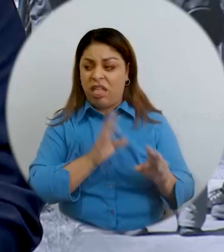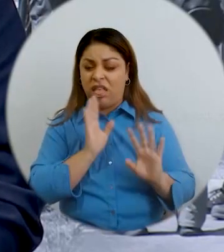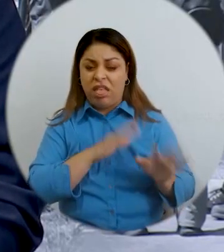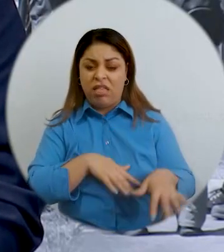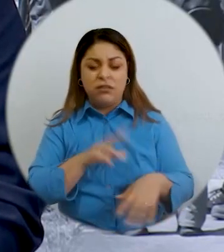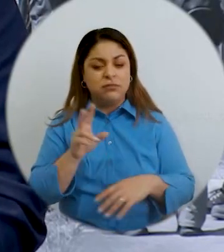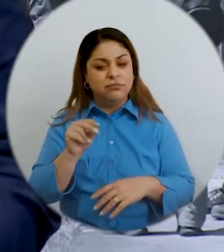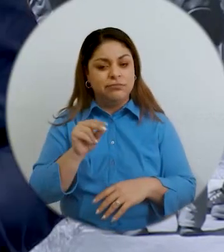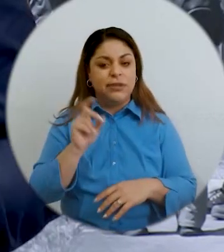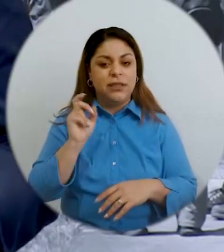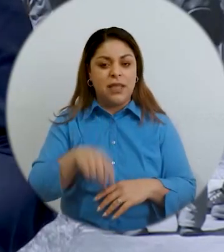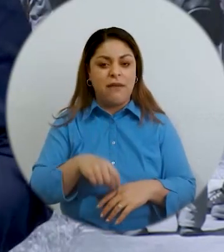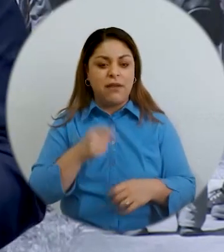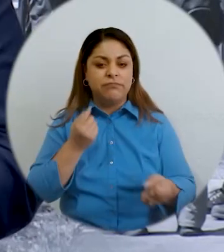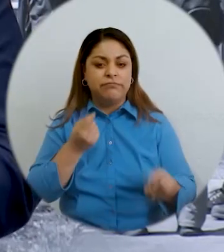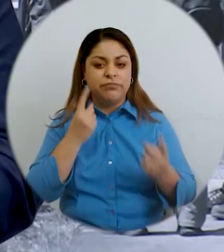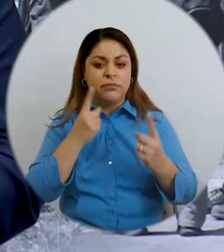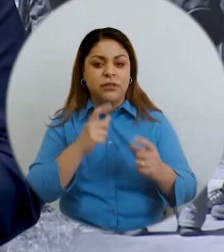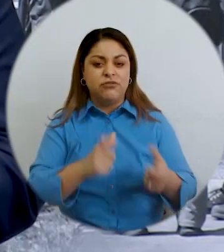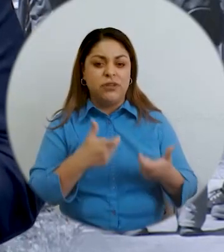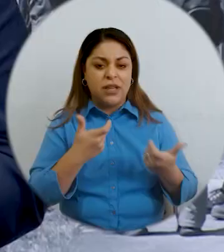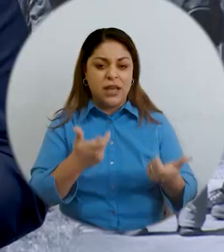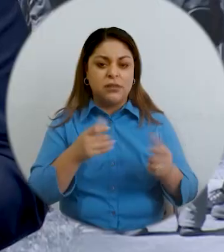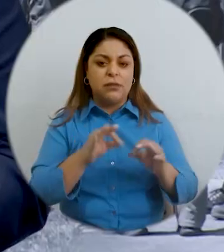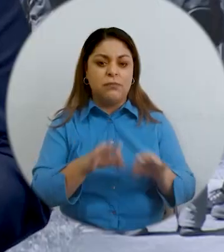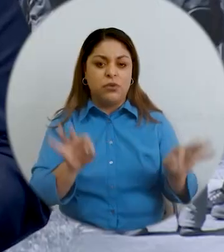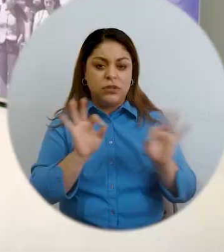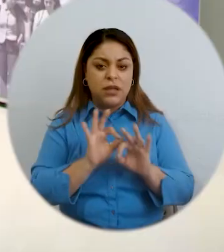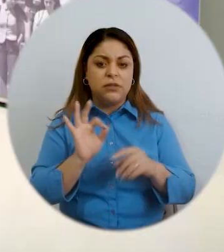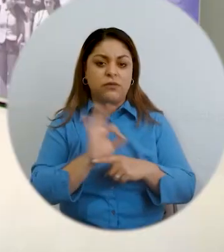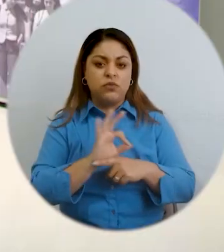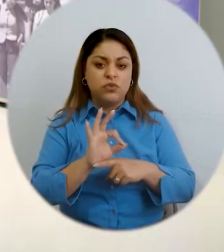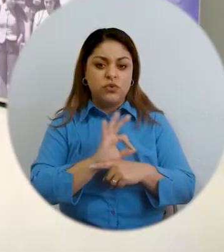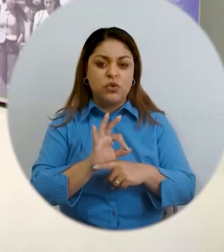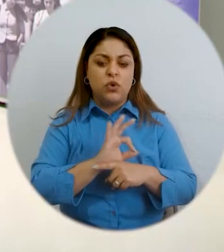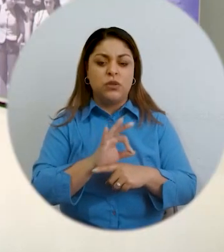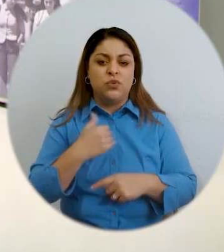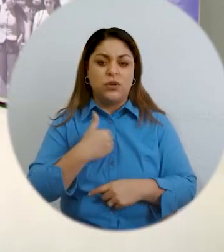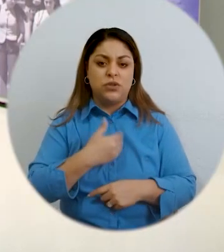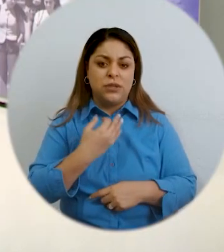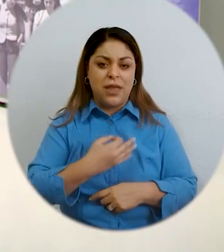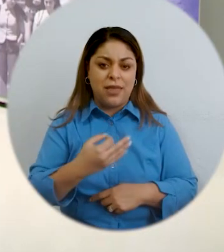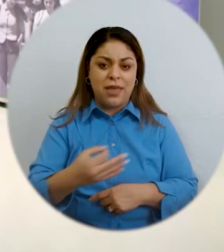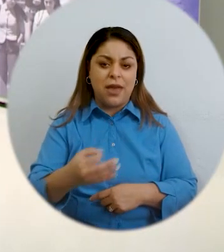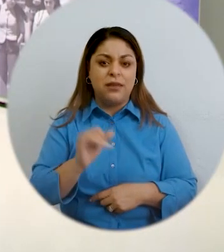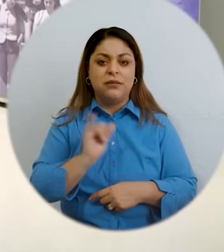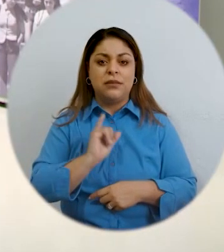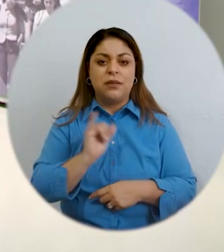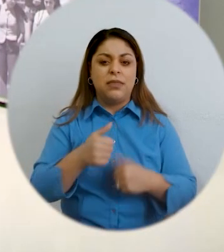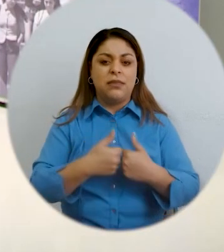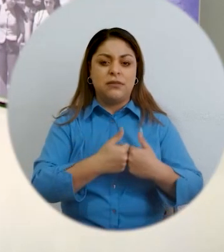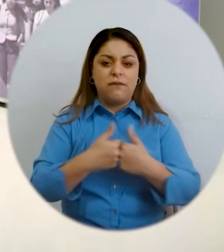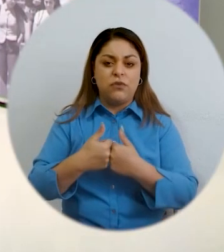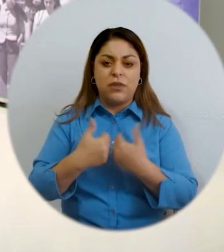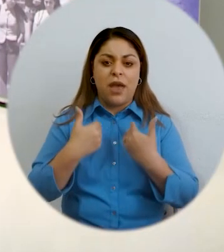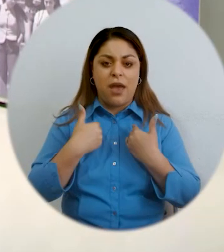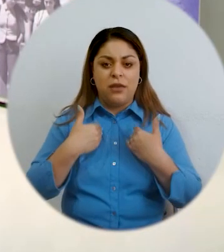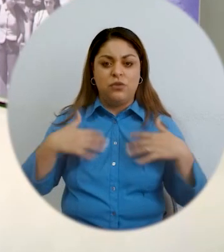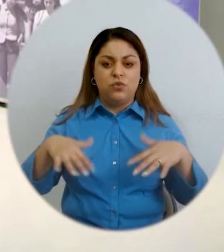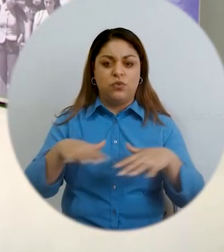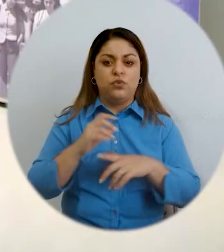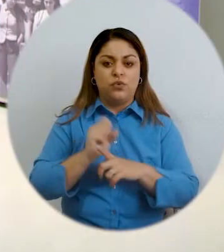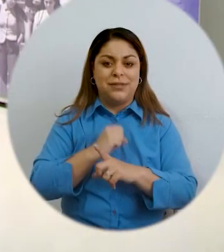y entender las riquezas, la importancia, la funcionalidad para nuestro día a día, ¿verdad? Y también para los desafíos que tenemos como